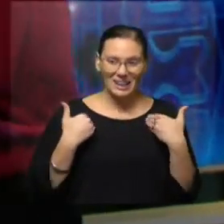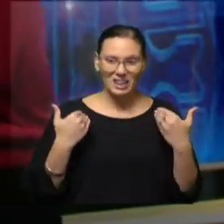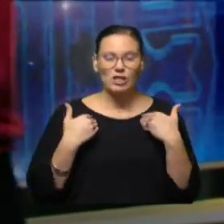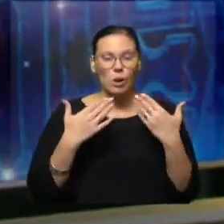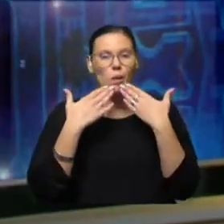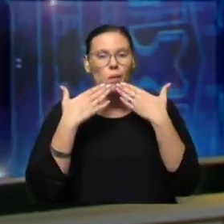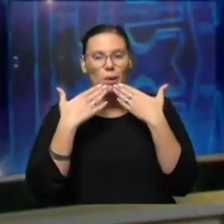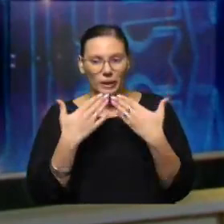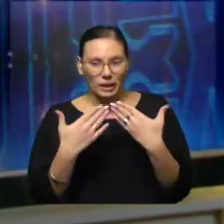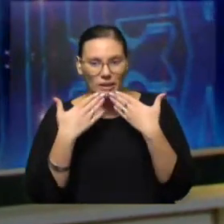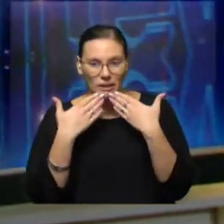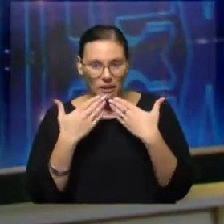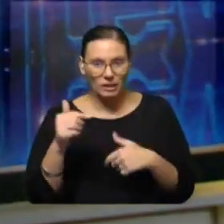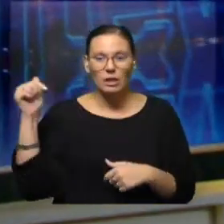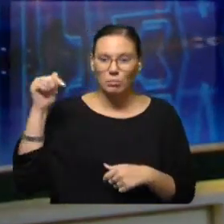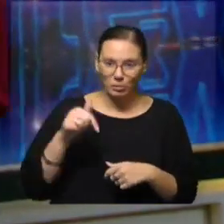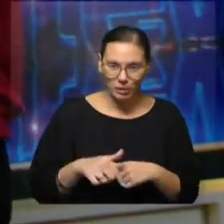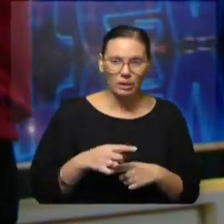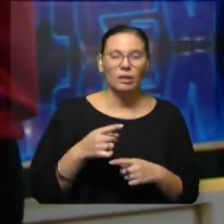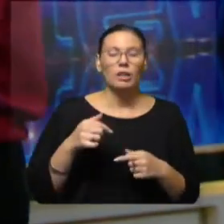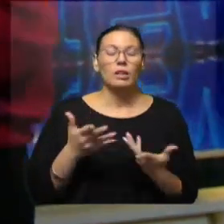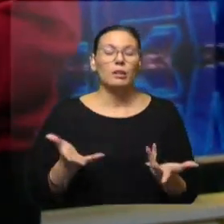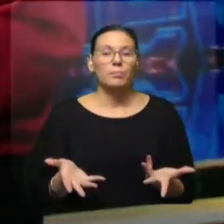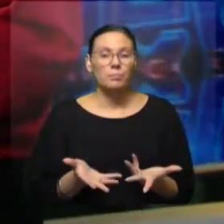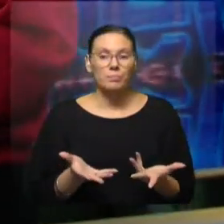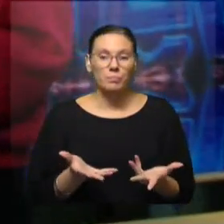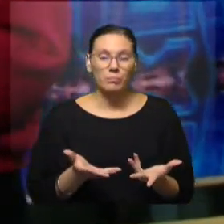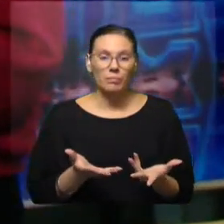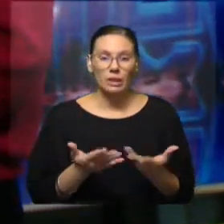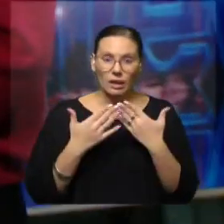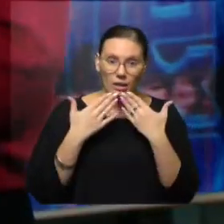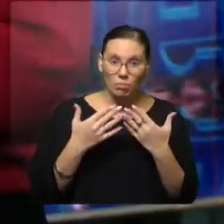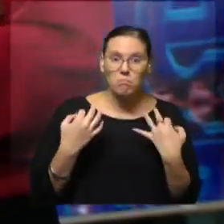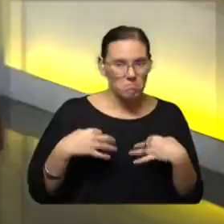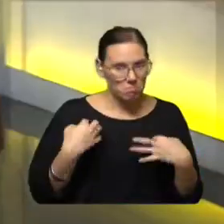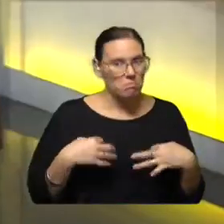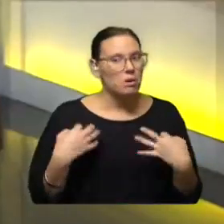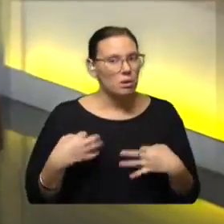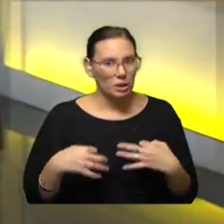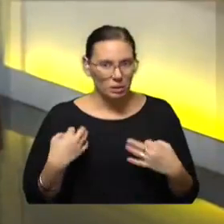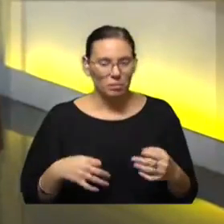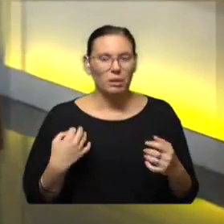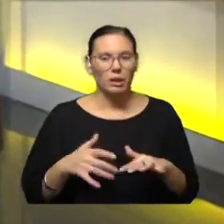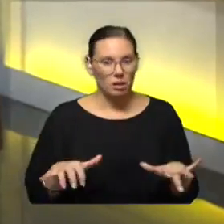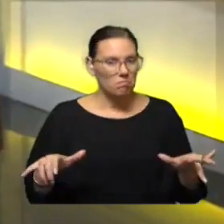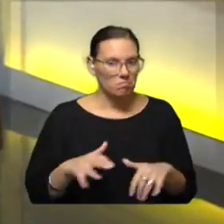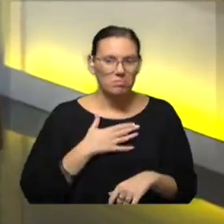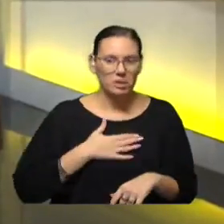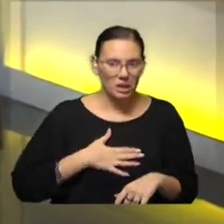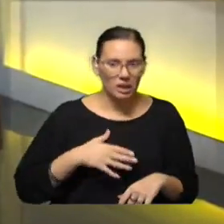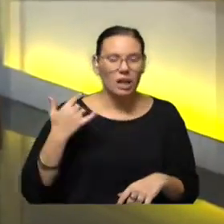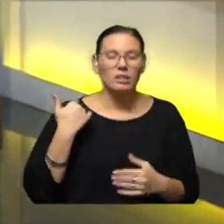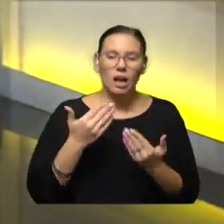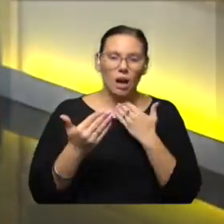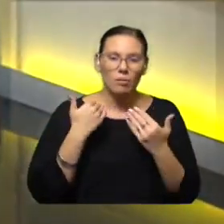Muchas gracias. No, gracias por haber venido, por estar por acá. Mucha cancha. Bien. Ahí hablábamos por